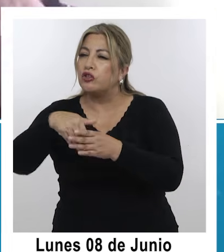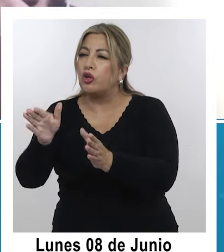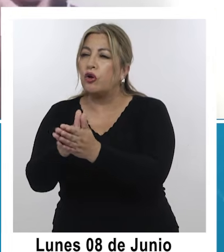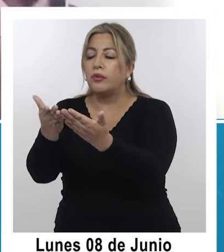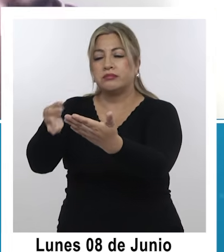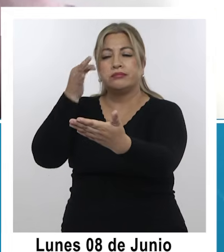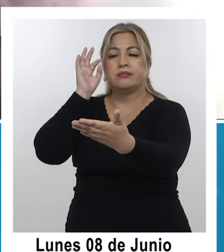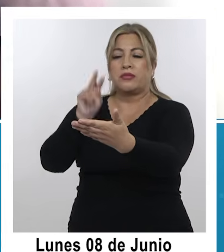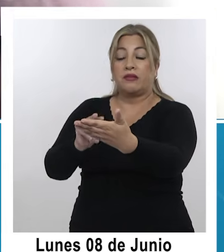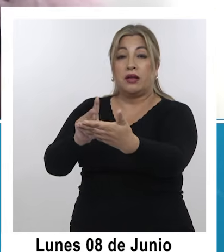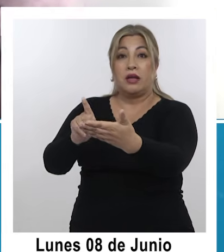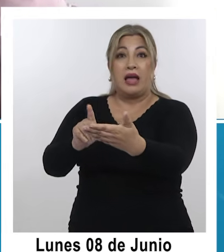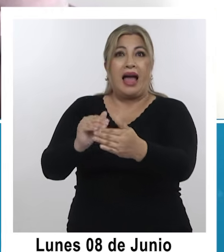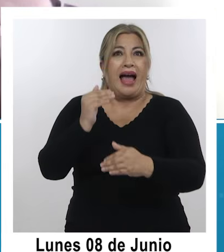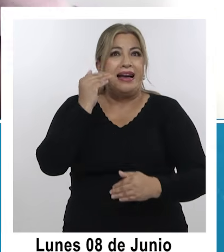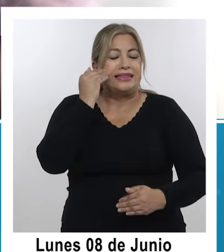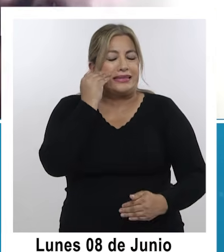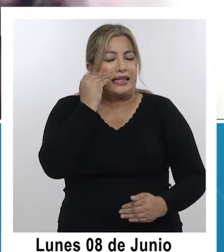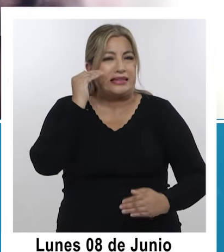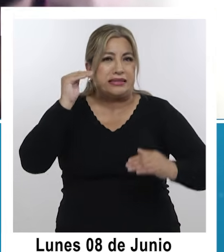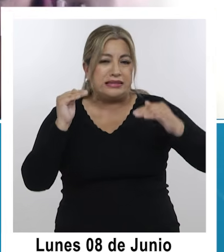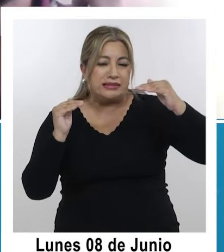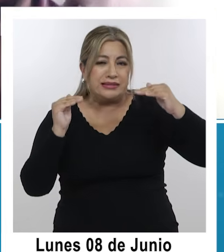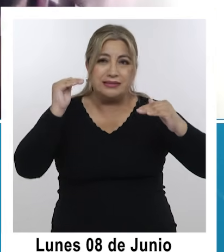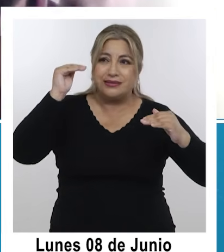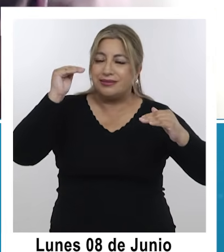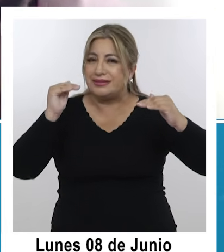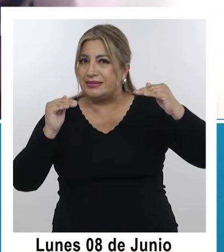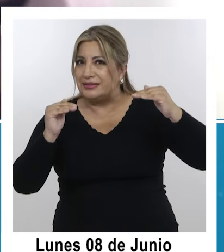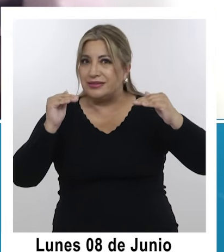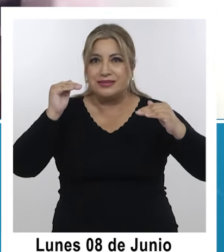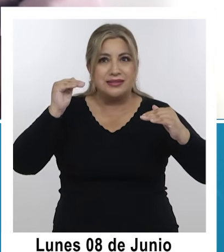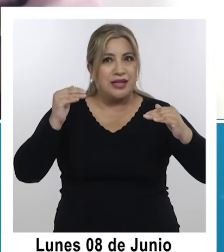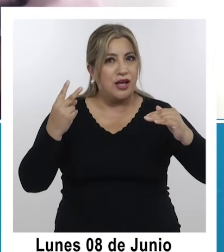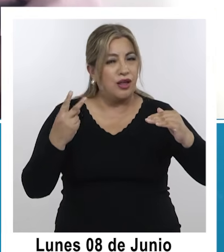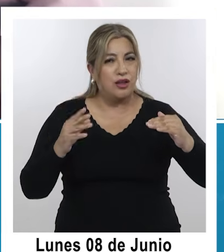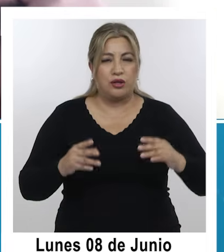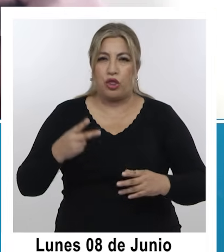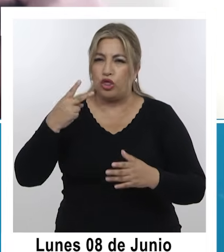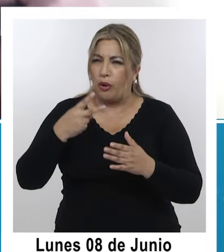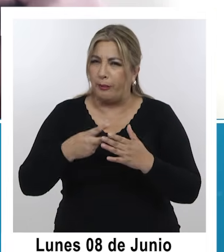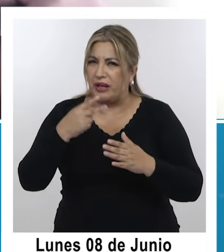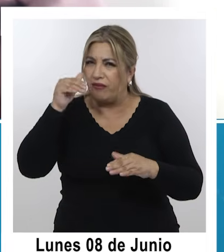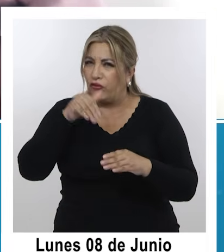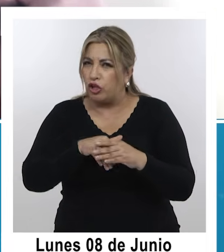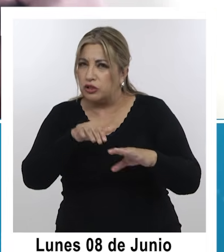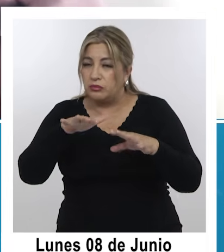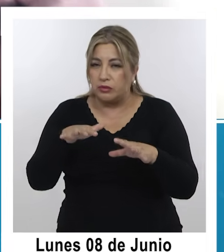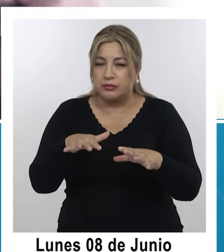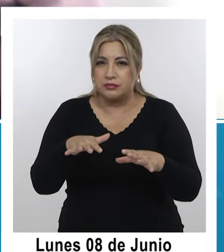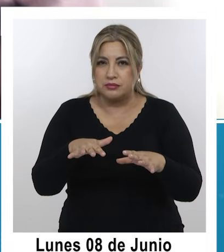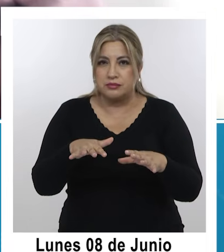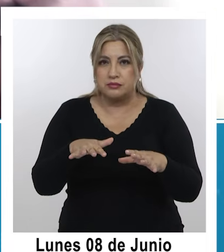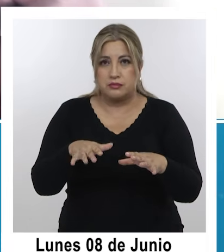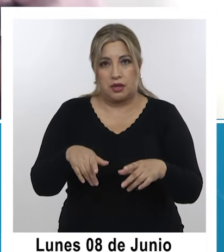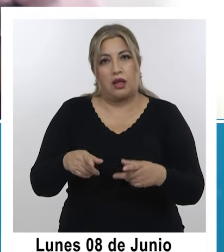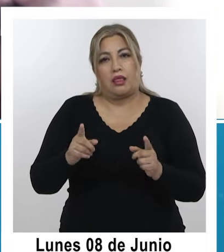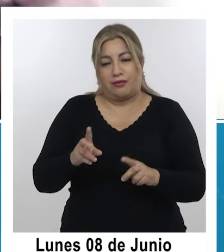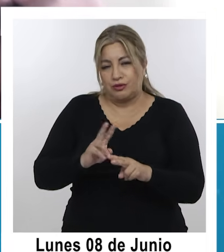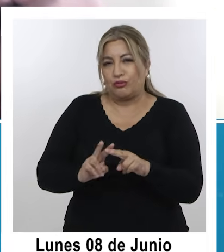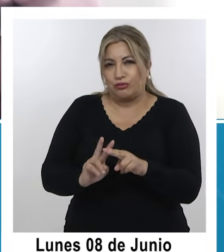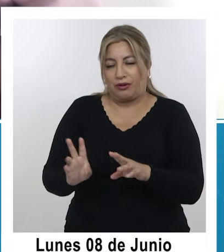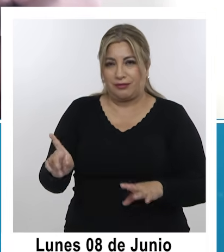la diferencia es tan estrecha, tan Claro. marcada de 2.000, 3.000 votos, ahí se va a resolver,